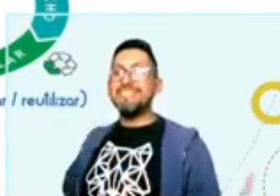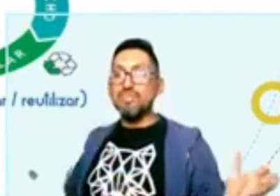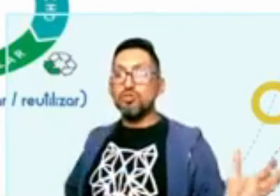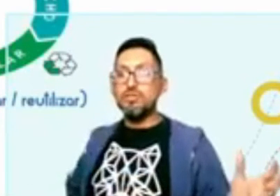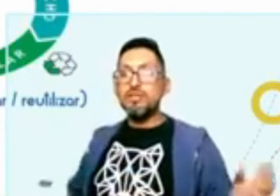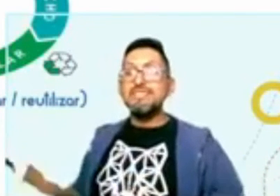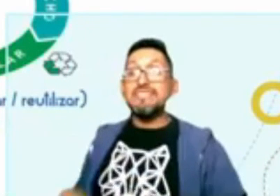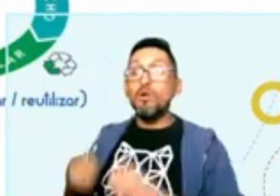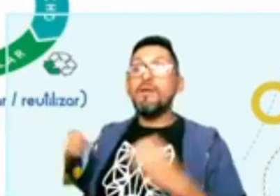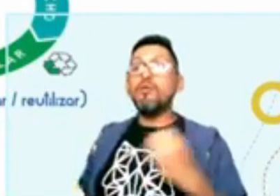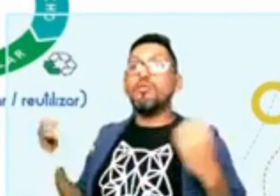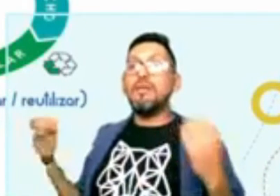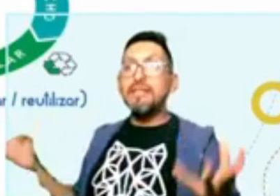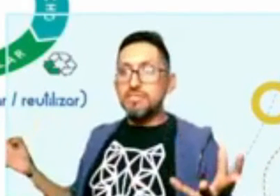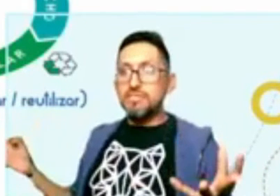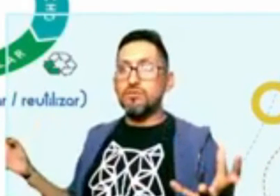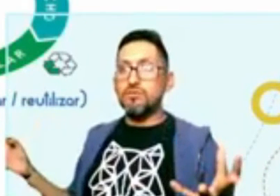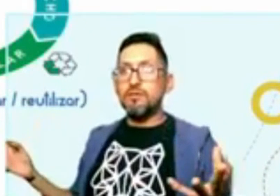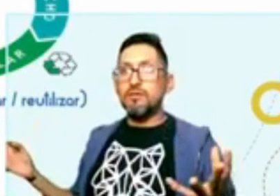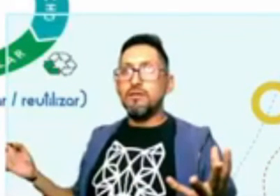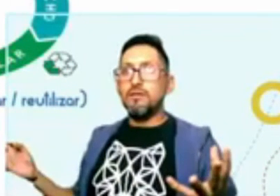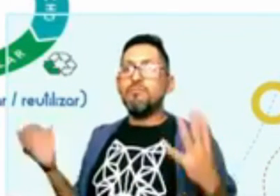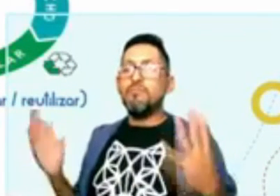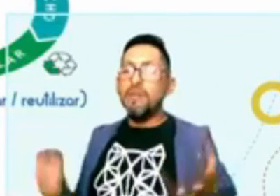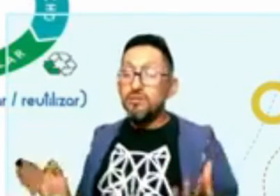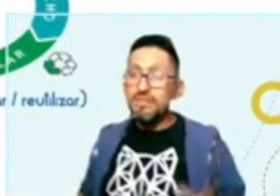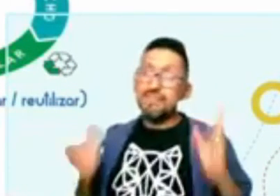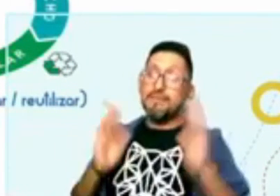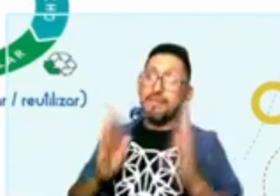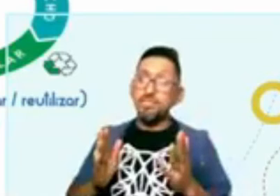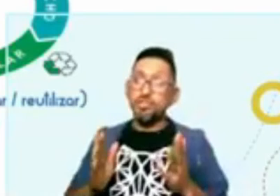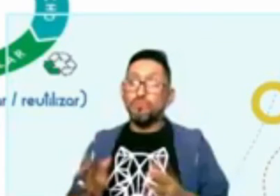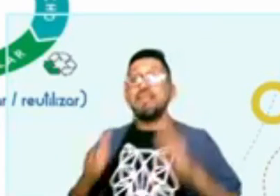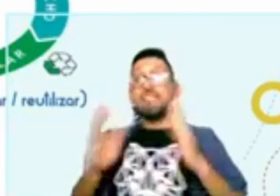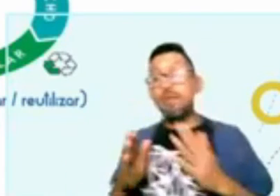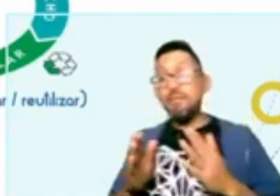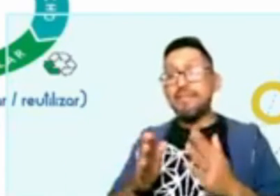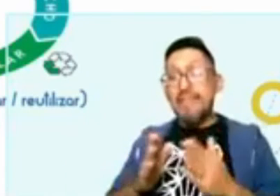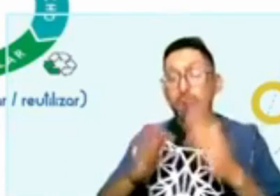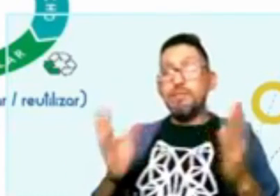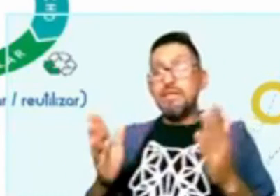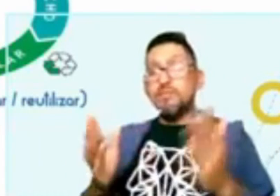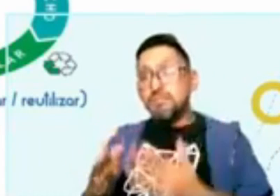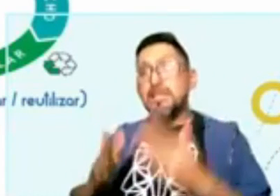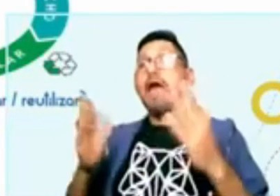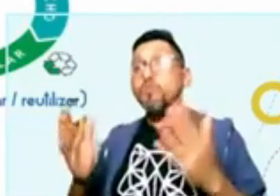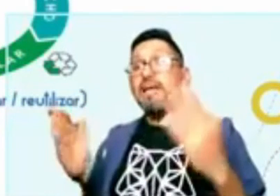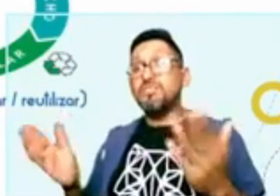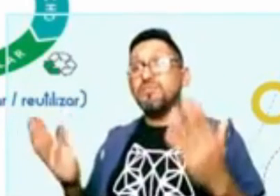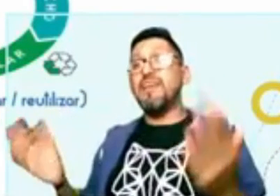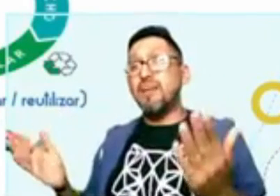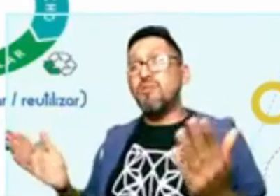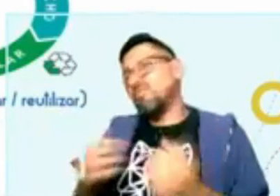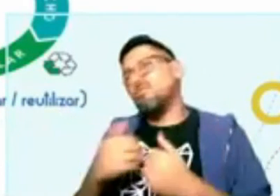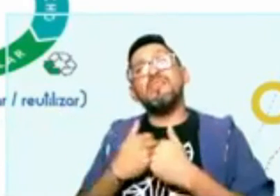vuelve desechos, se vuelve contaminación. Bueno, ya les había dicho, simplemente la contaminación es la